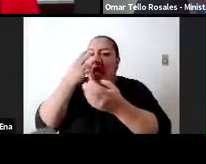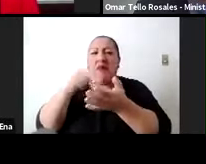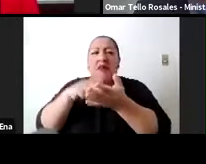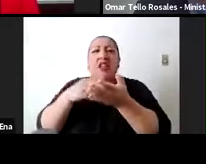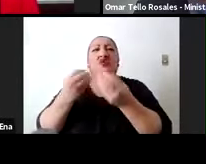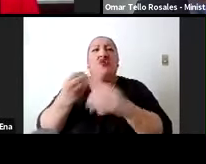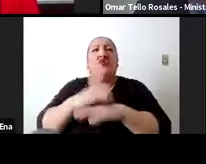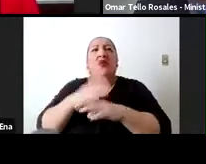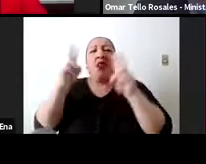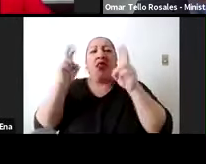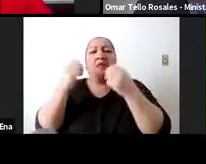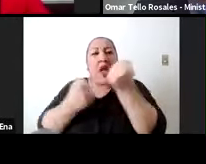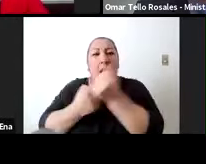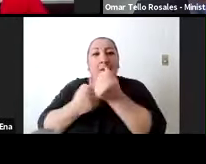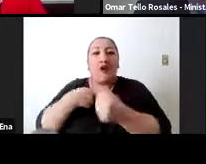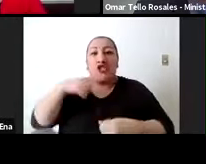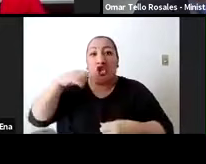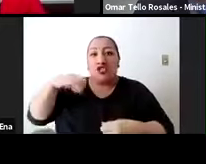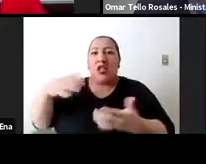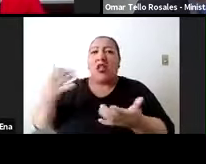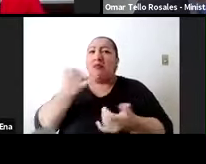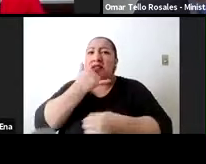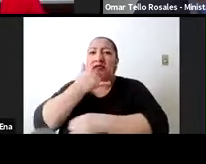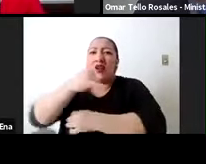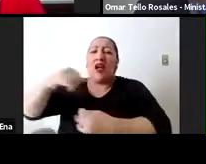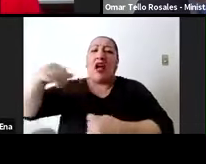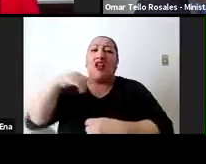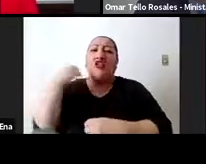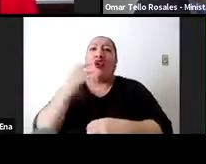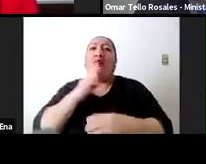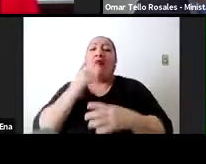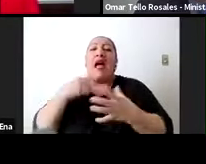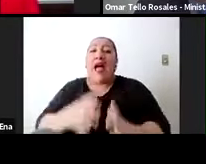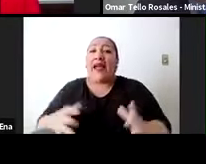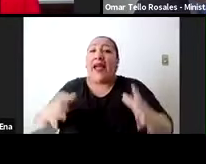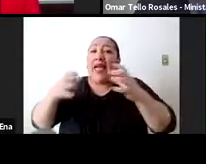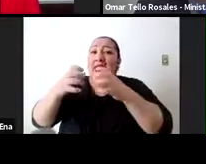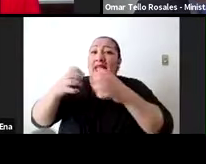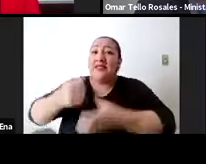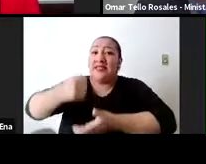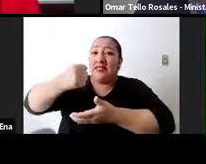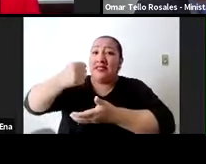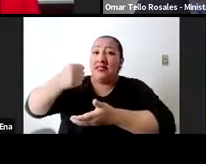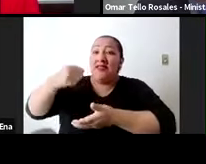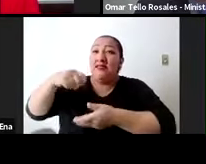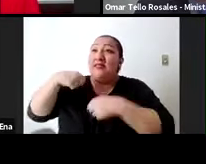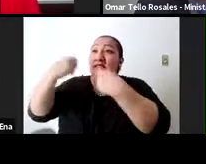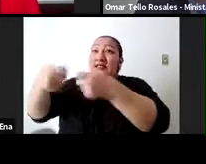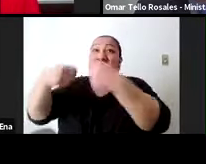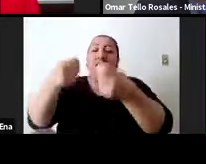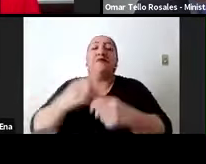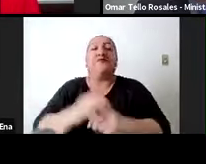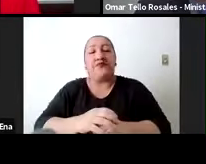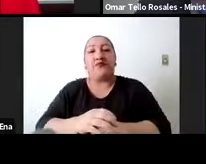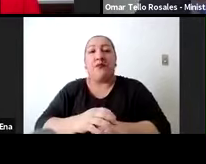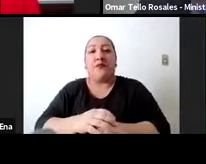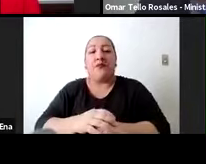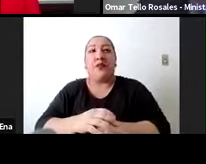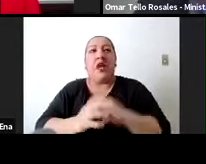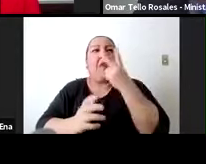social. Creo que es de conocimiento público que la corrupción es un viejo mal que